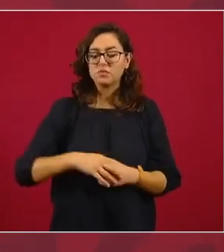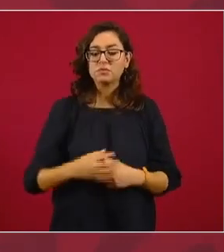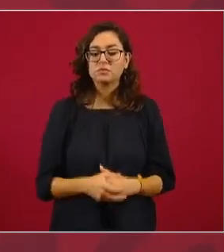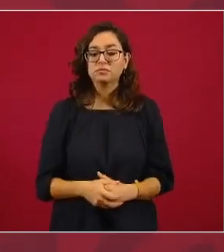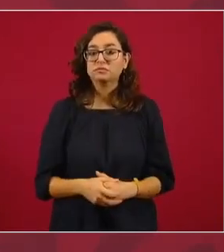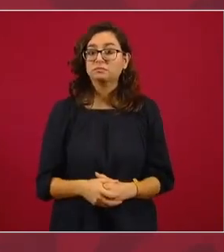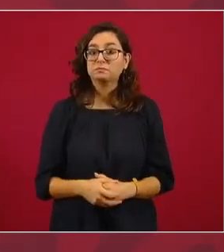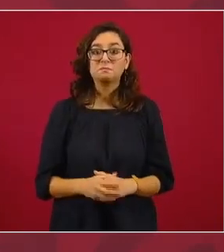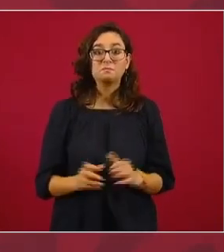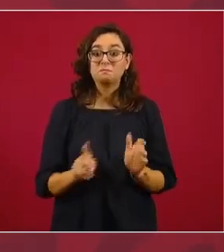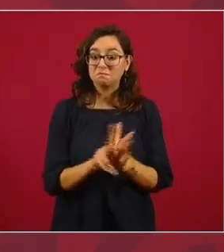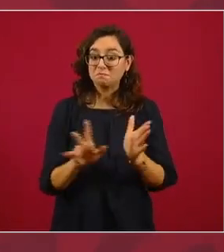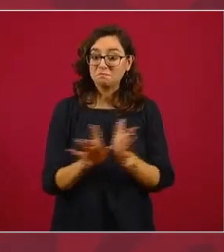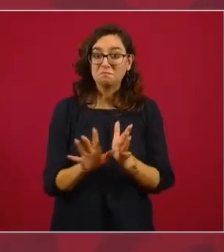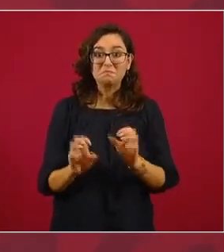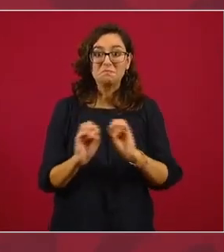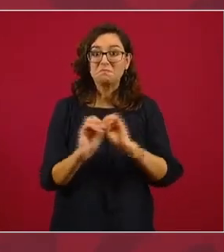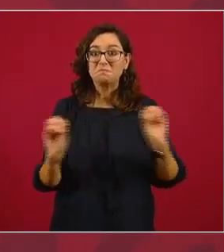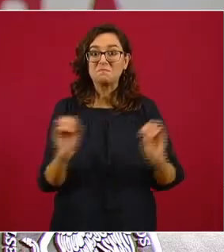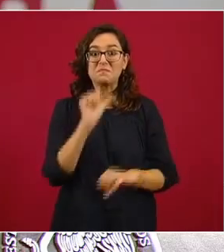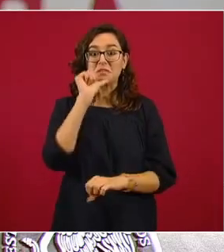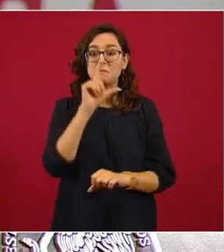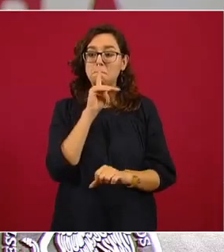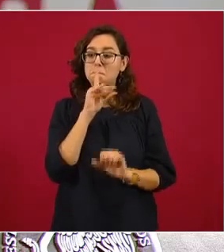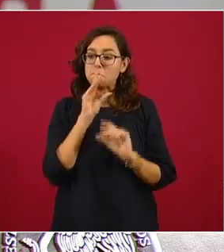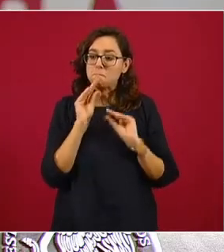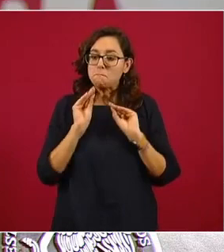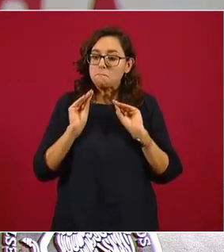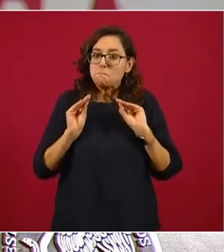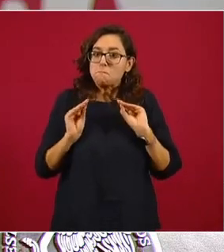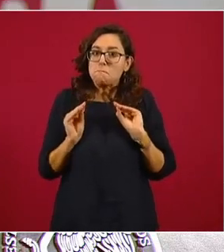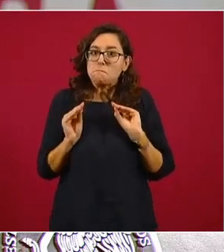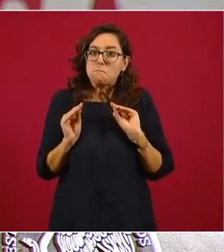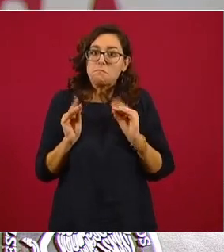y silencio cómplice.